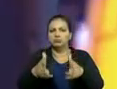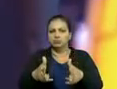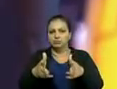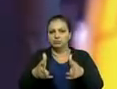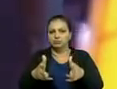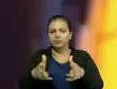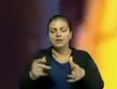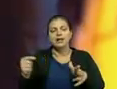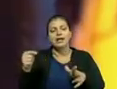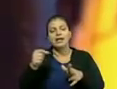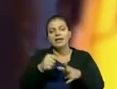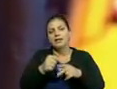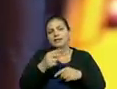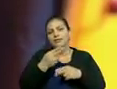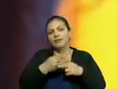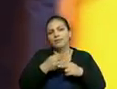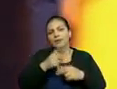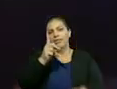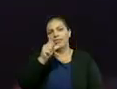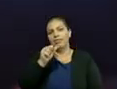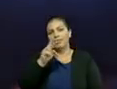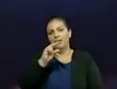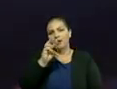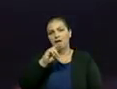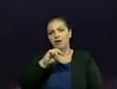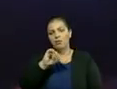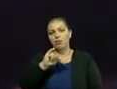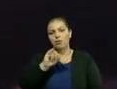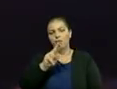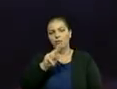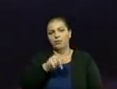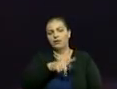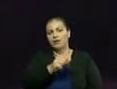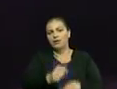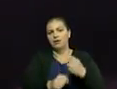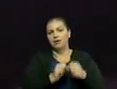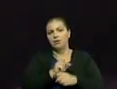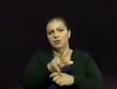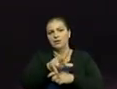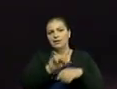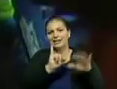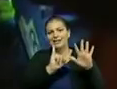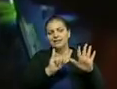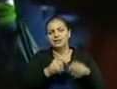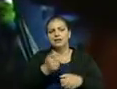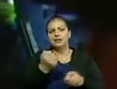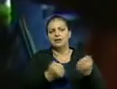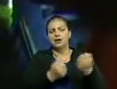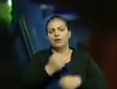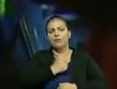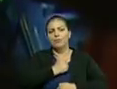Avilés, 36 años, fue acribillado en su vehículo de placas GRS